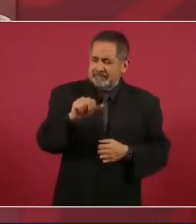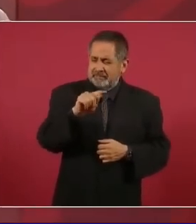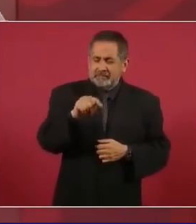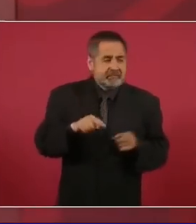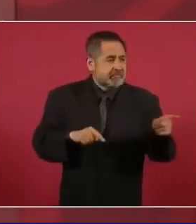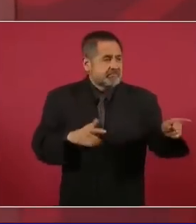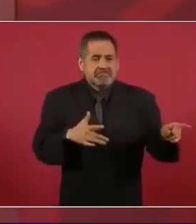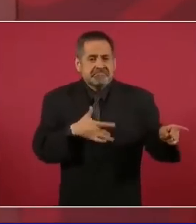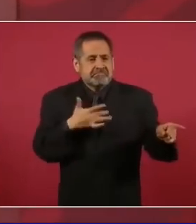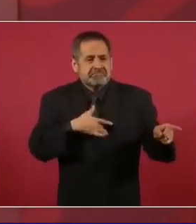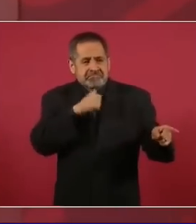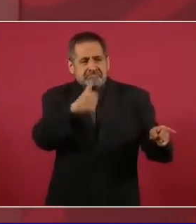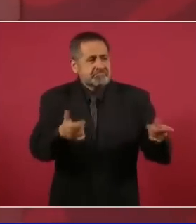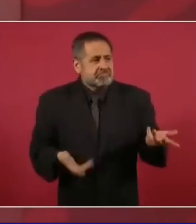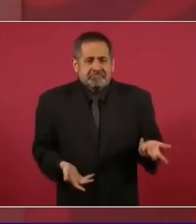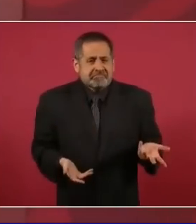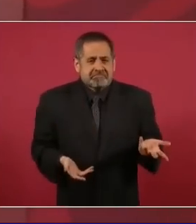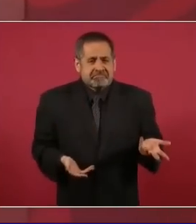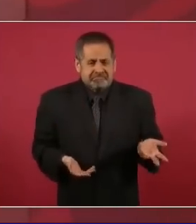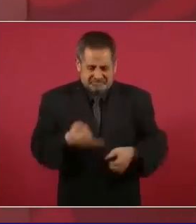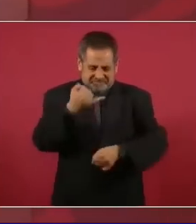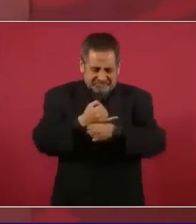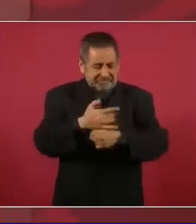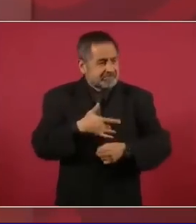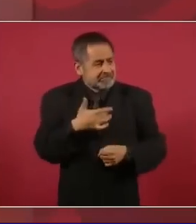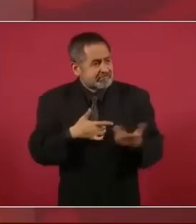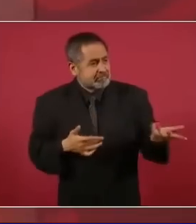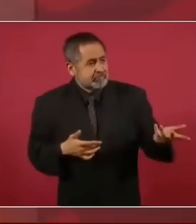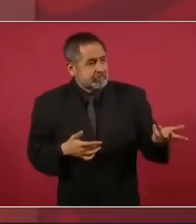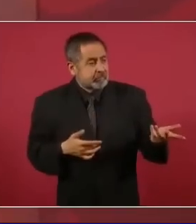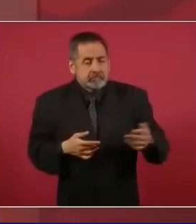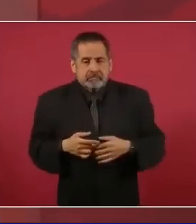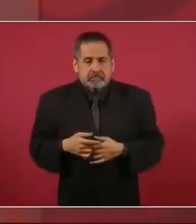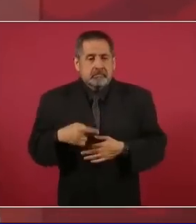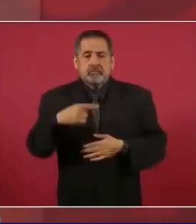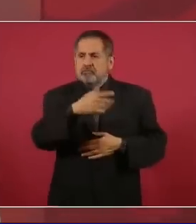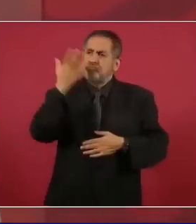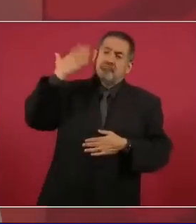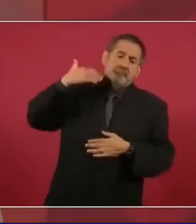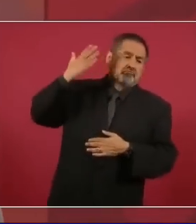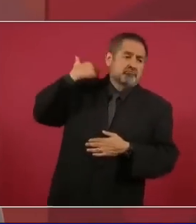Aquellos que sostienen que estábamos mejor